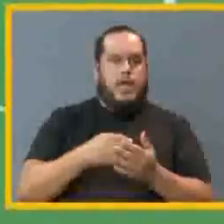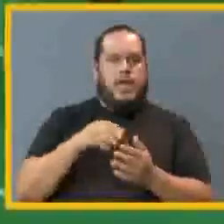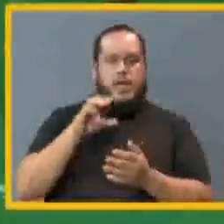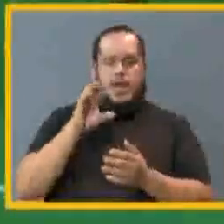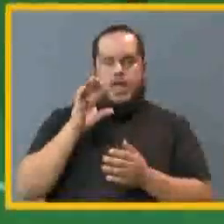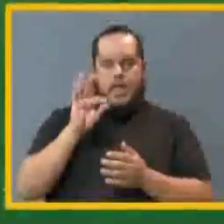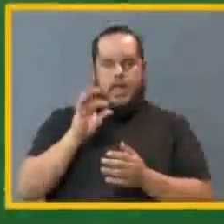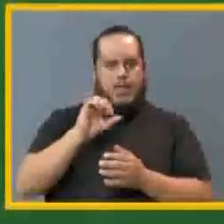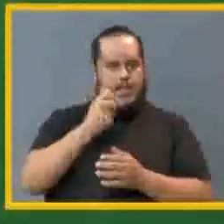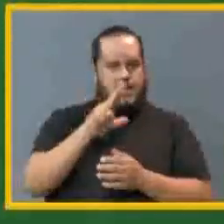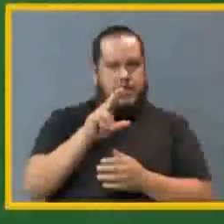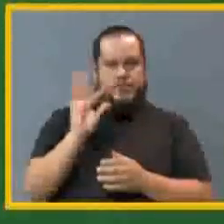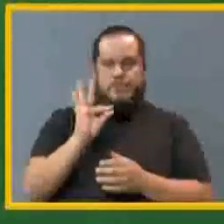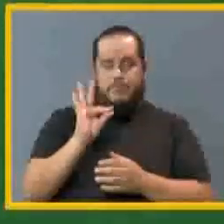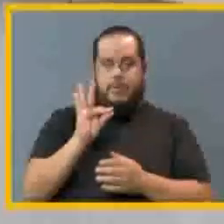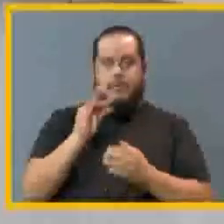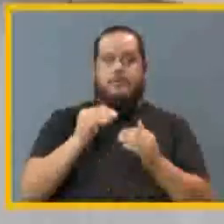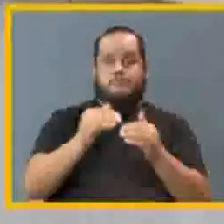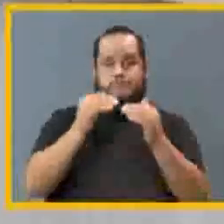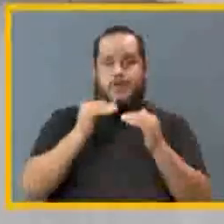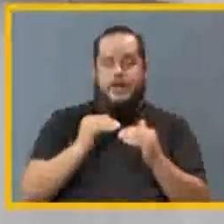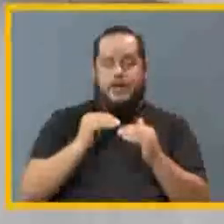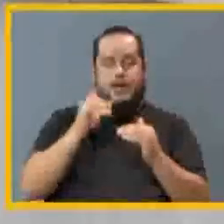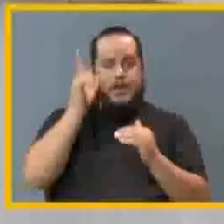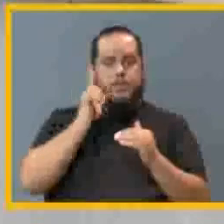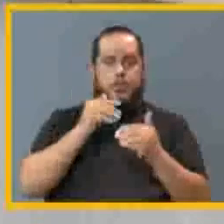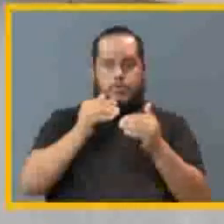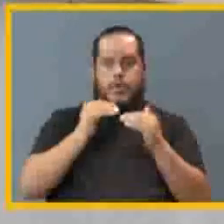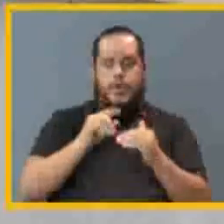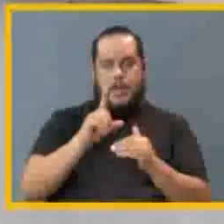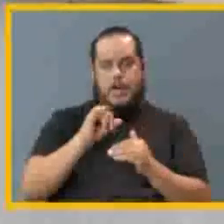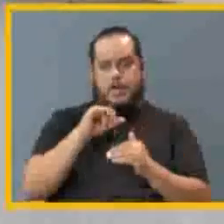será descendido al INAFA. En una palabra,